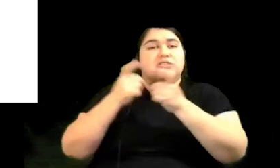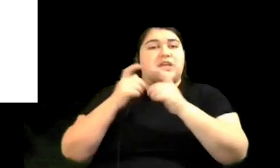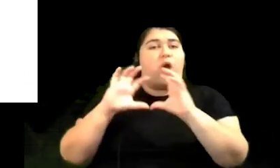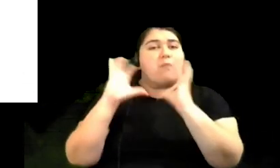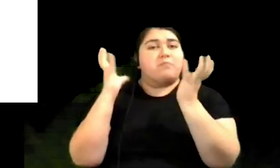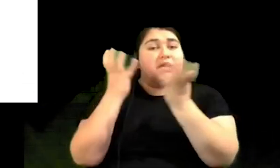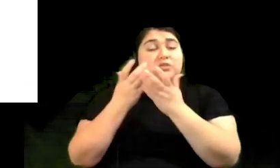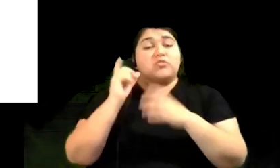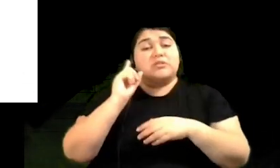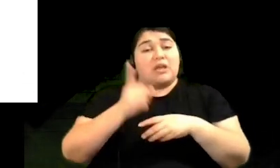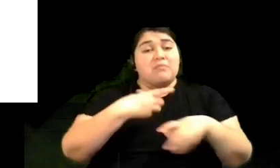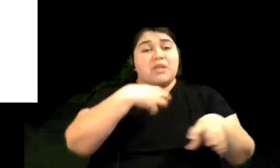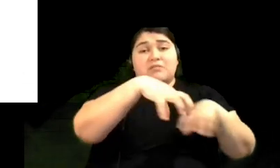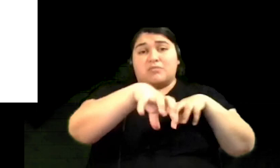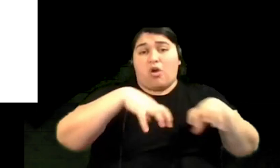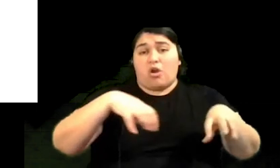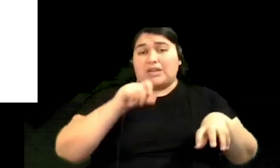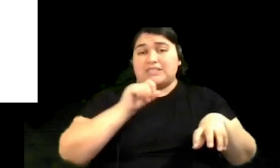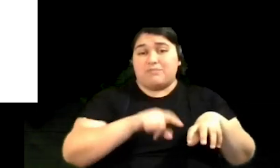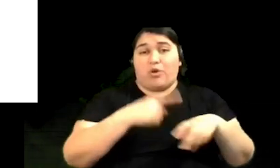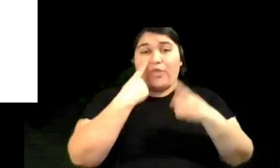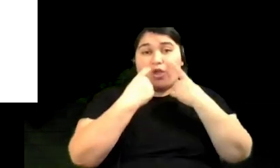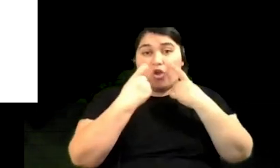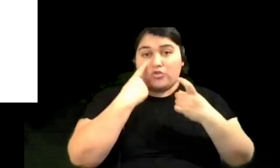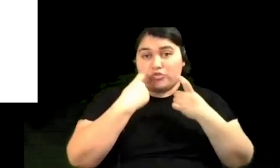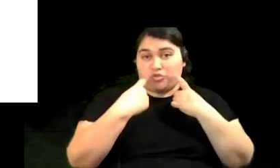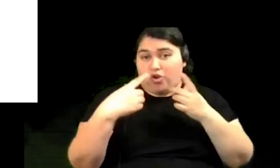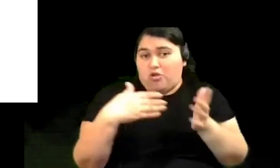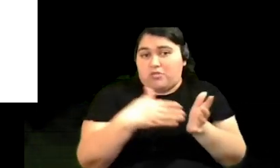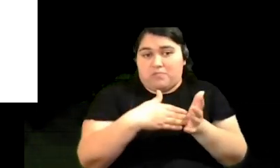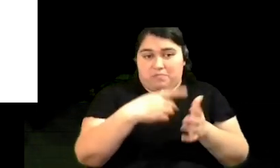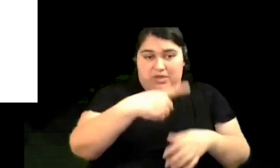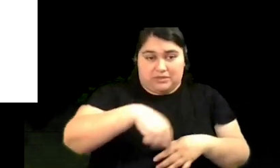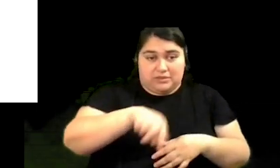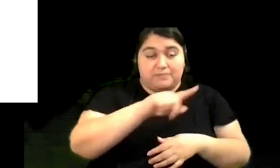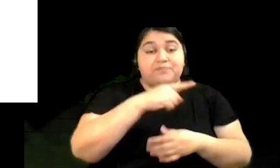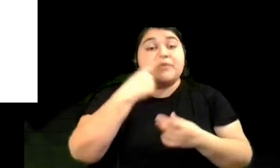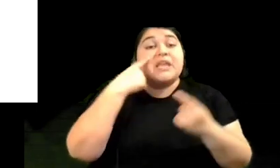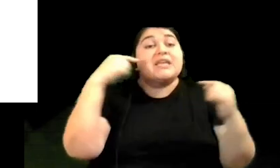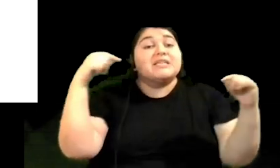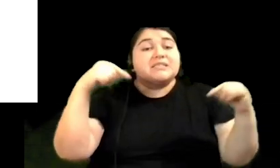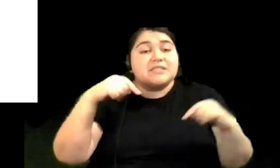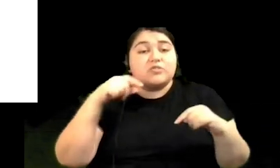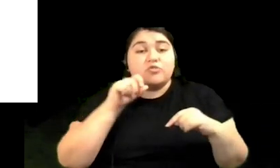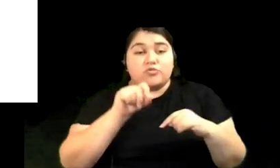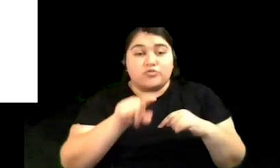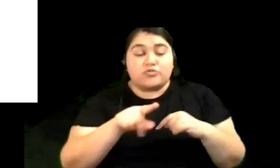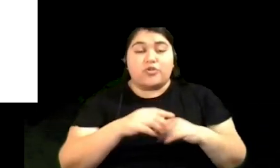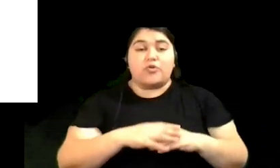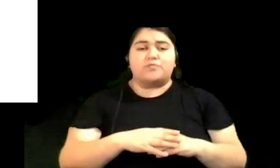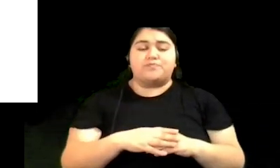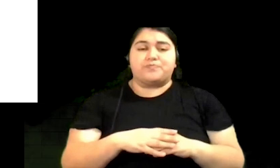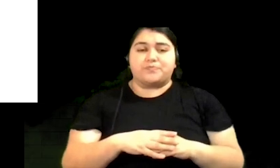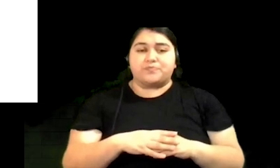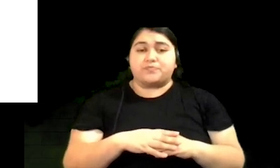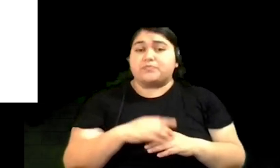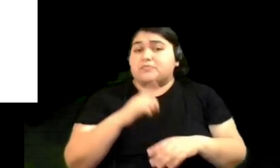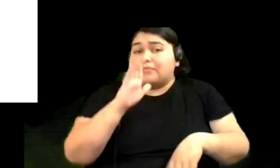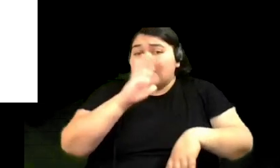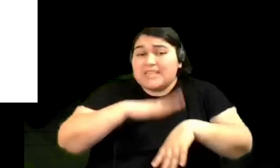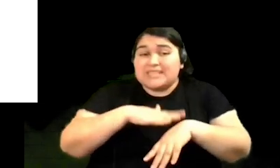los organismos de control que correspondan. Y las instituciones, fíjense, ¿no? Que, por ejemplo, la Unión Industrial Argentina, en su